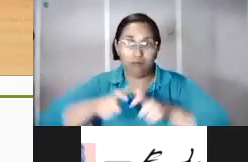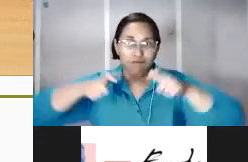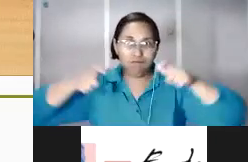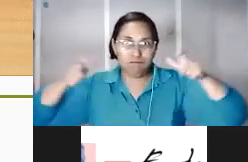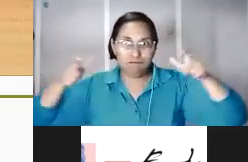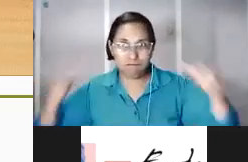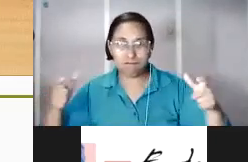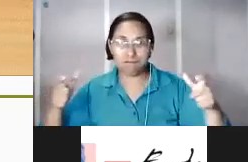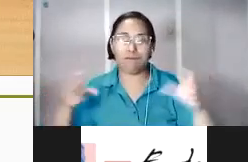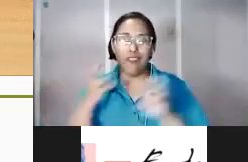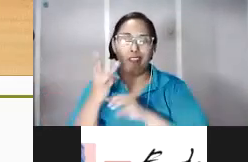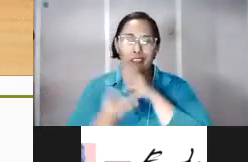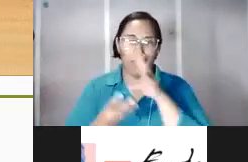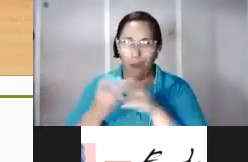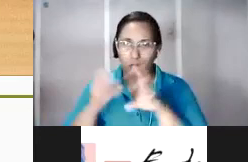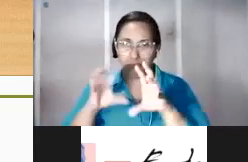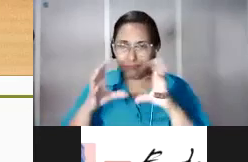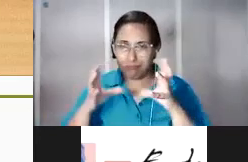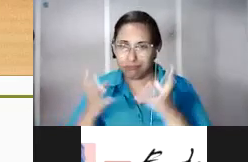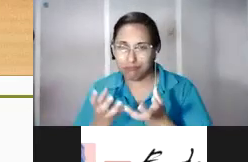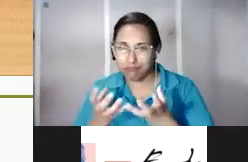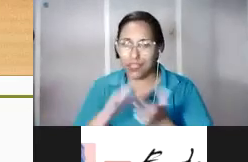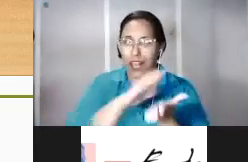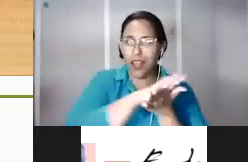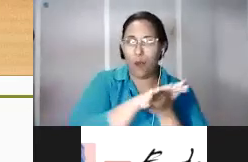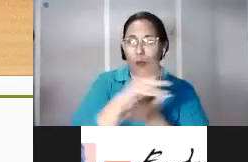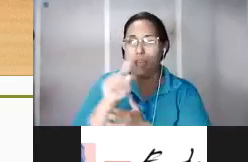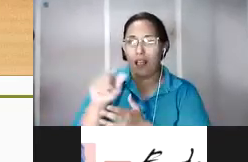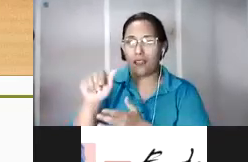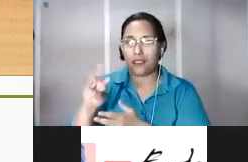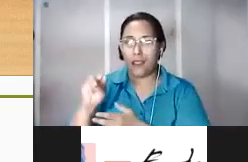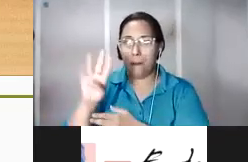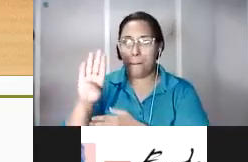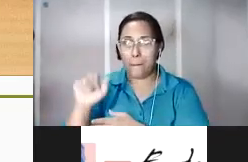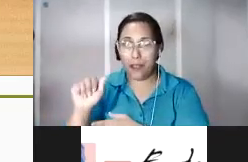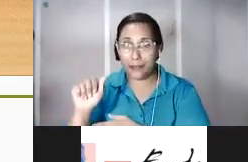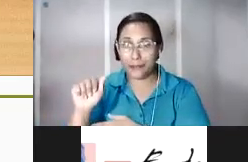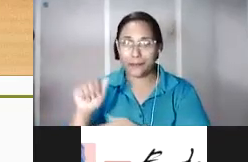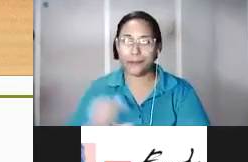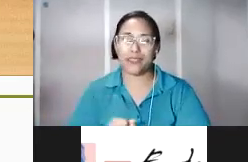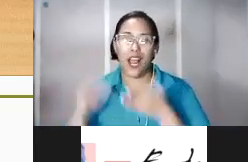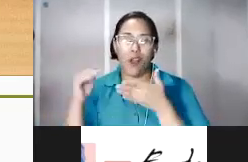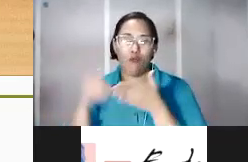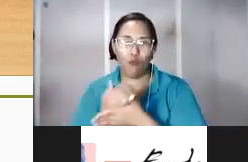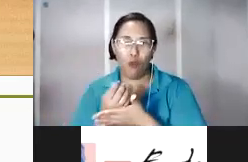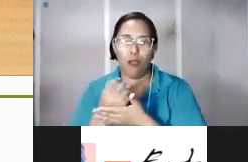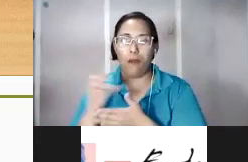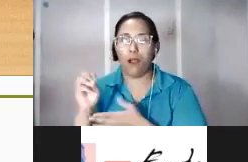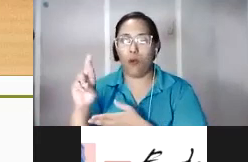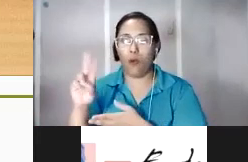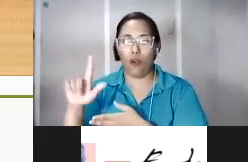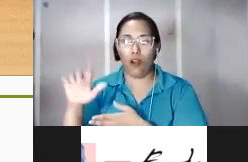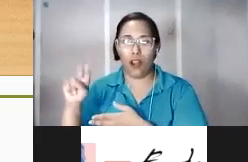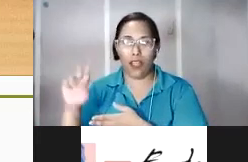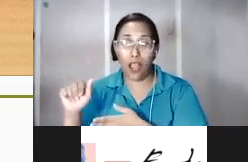mundo, con las escuelas de samba, el Mardi Gras de Nueva Orleans, el desfile